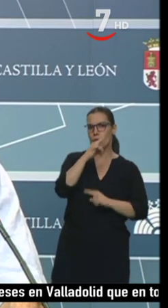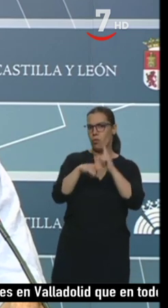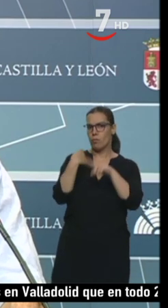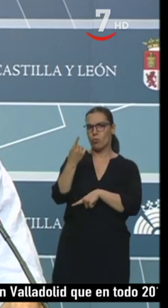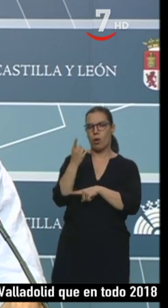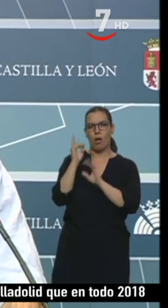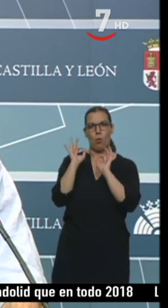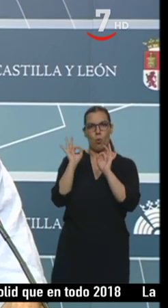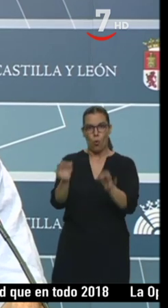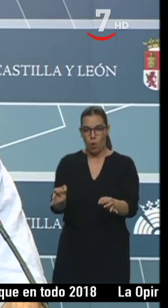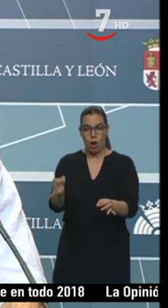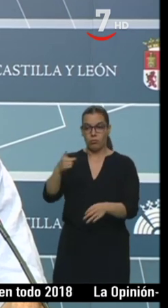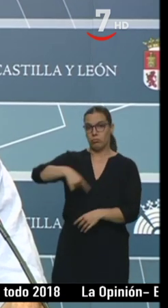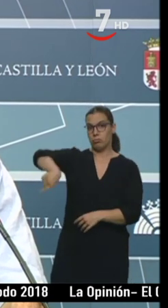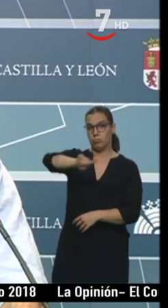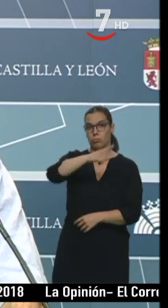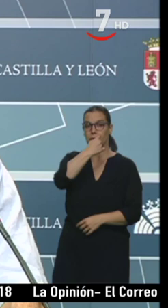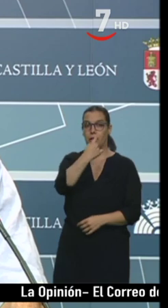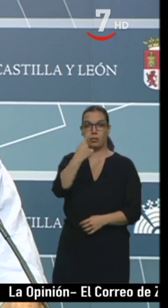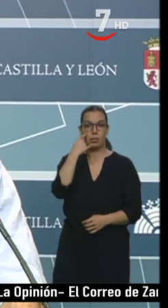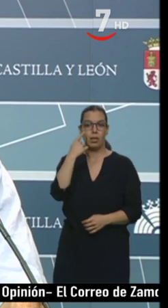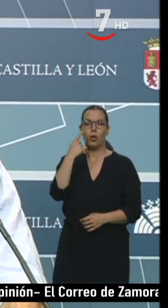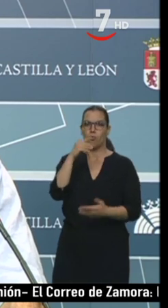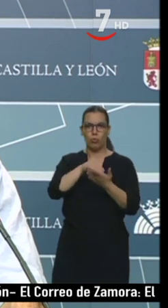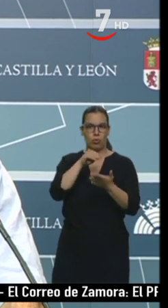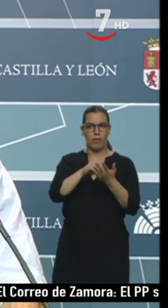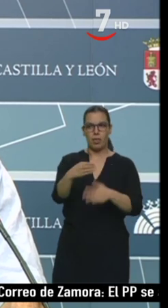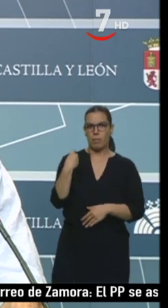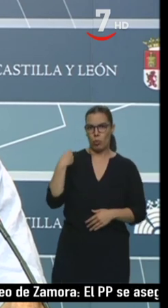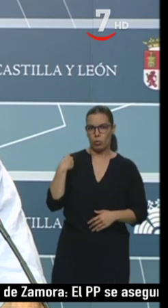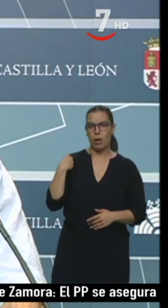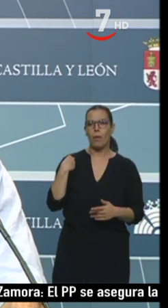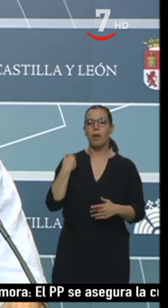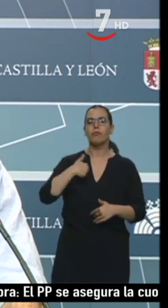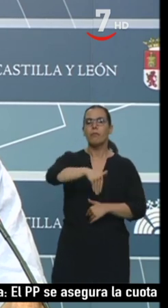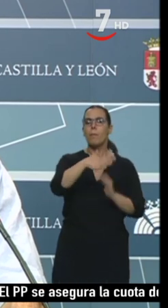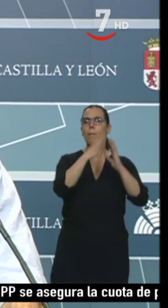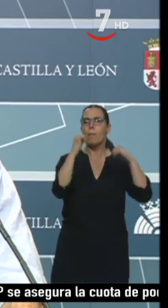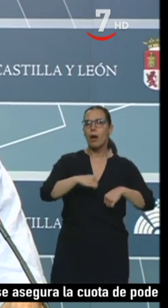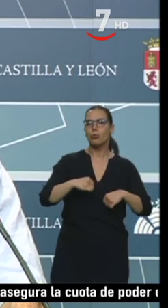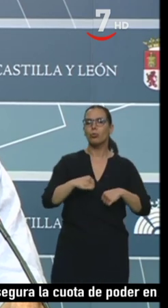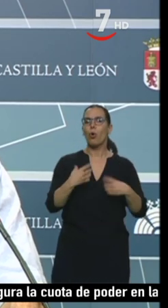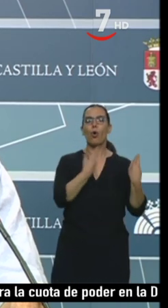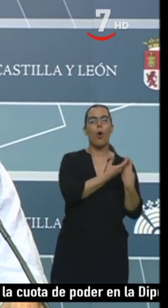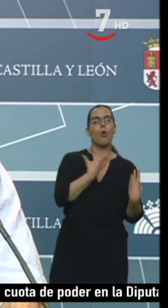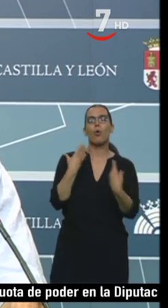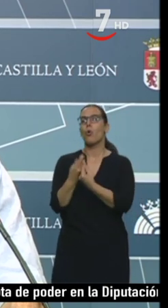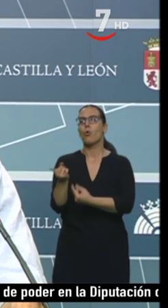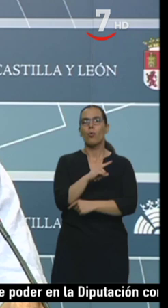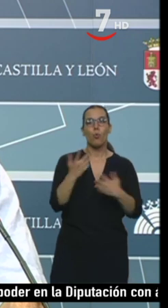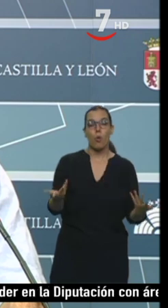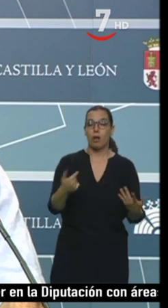son testigos que durante la campaña se nos preguntó muchas veces con quién pactaríamos. También son testigos de las respuestas que dimos.